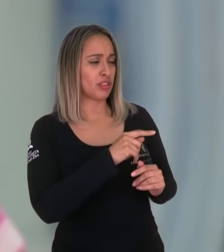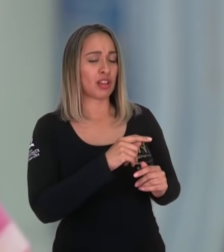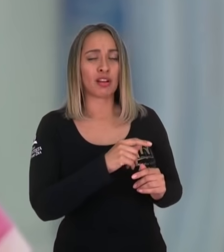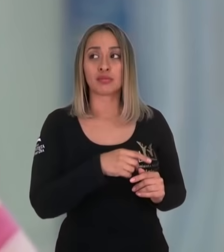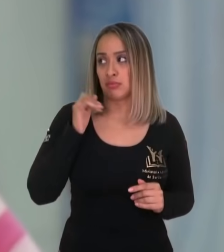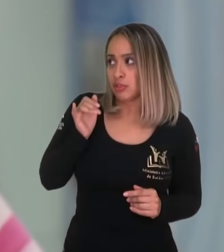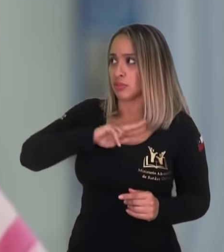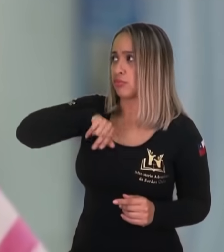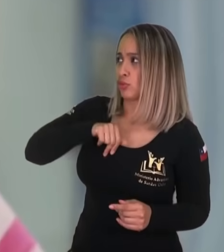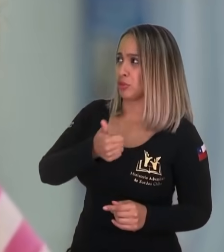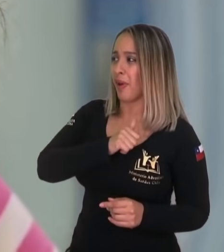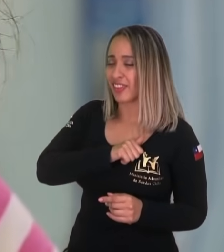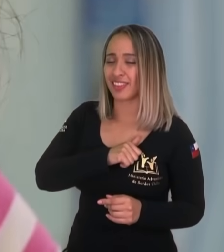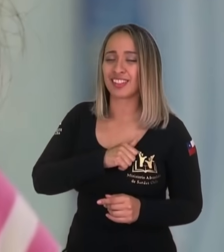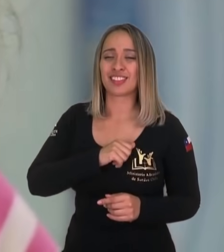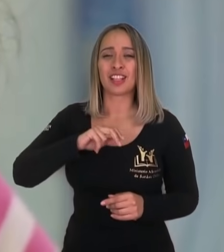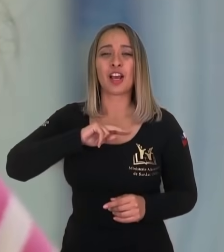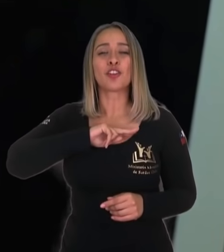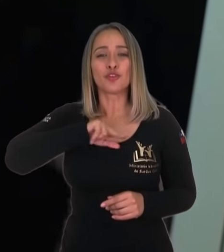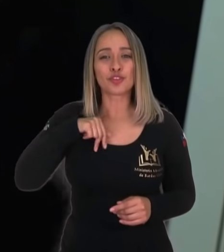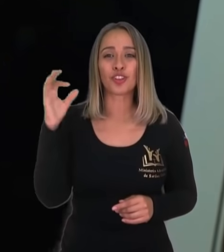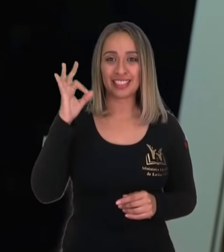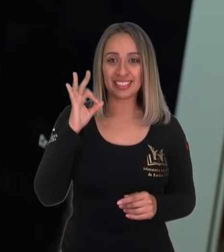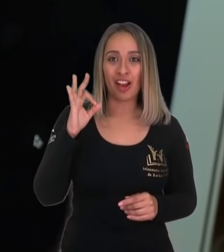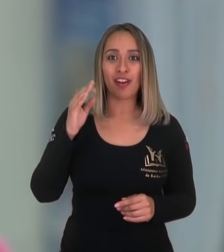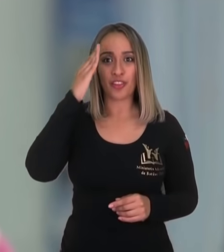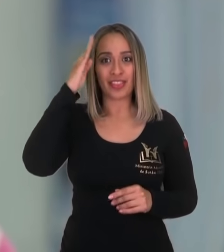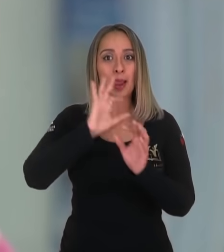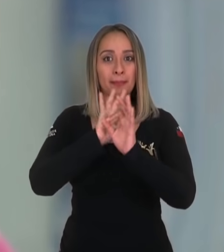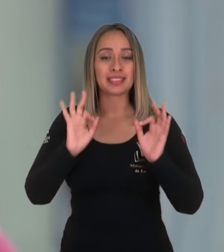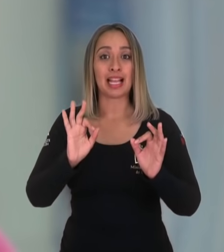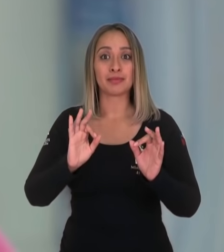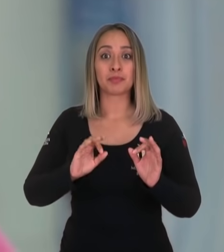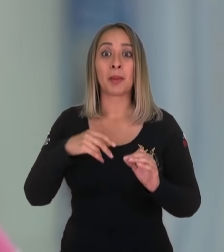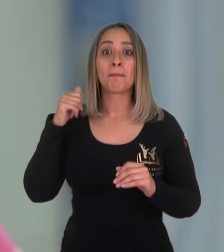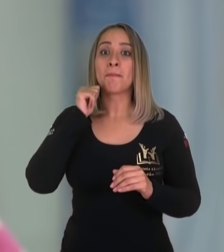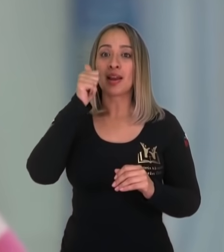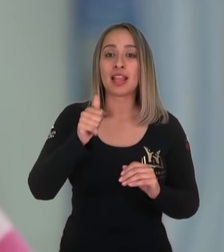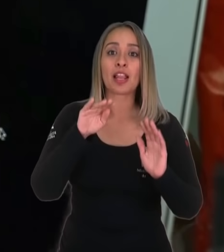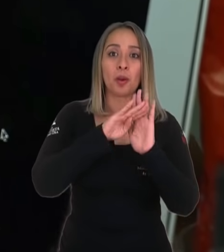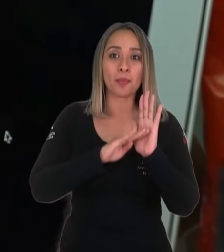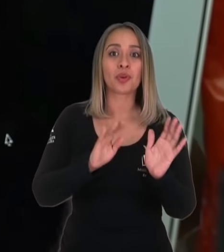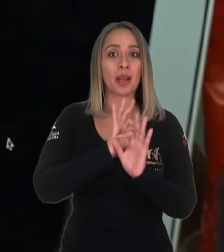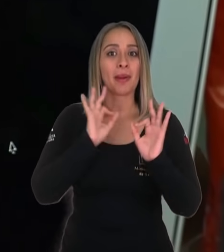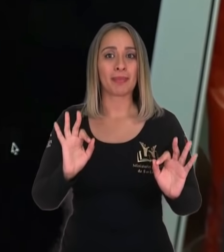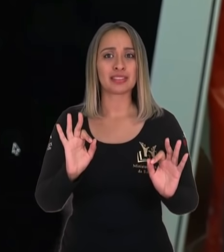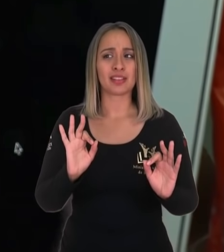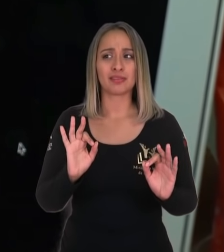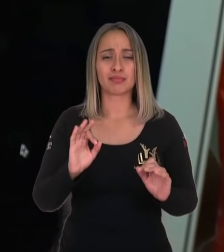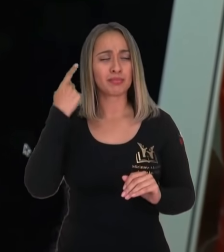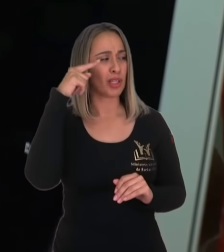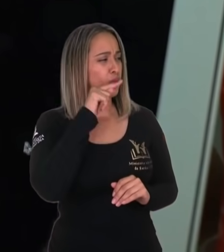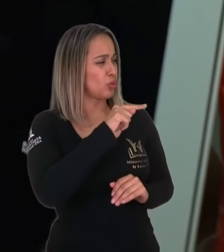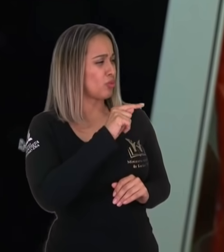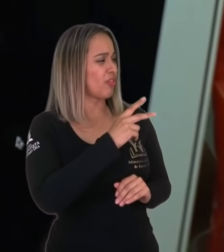somos adventistas? El sábado es nuestro día sagrado. E incluso, mañana hay un programa especial en la iglesia. ¿Pero no habías dicho